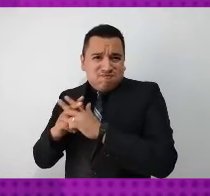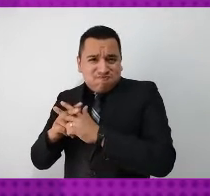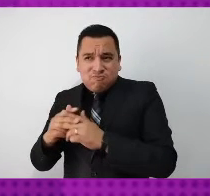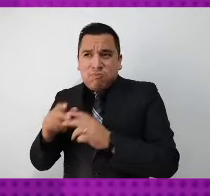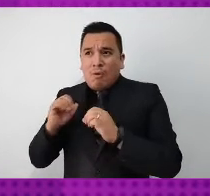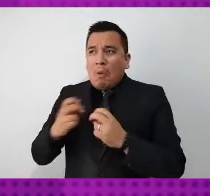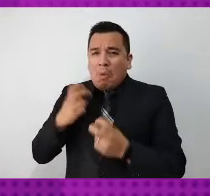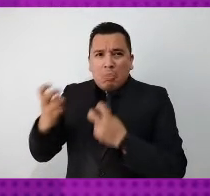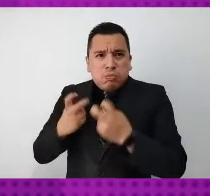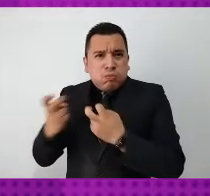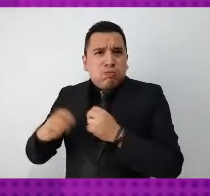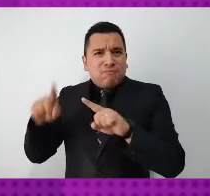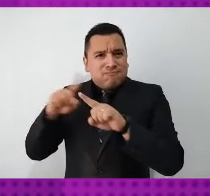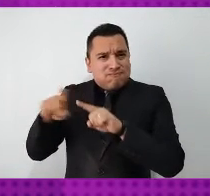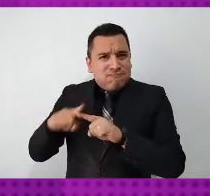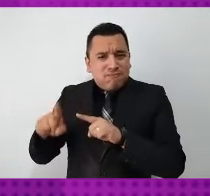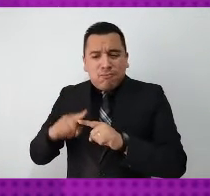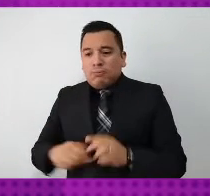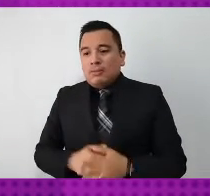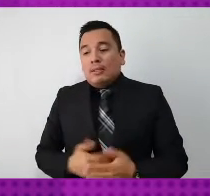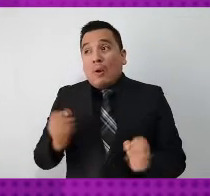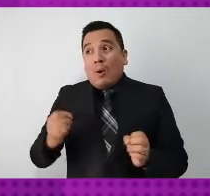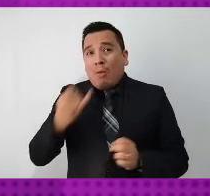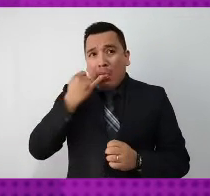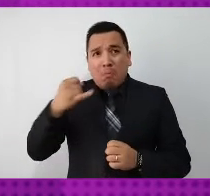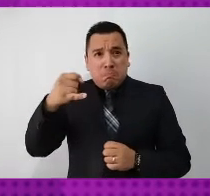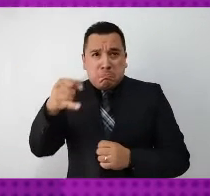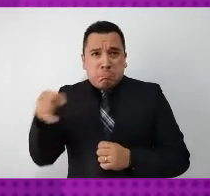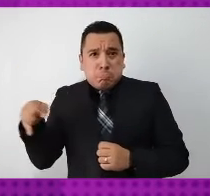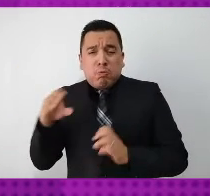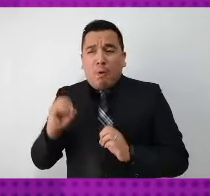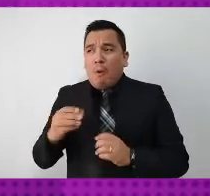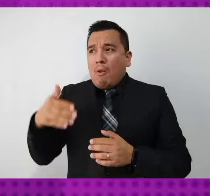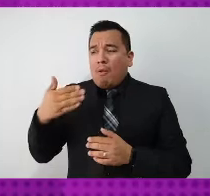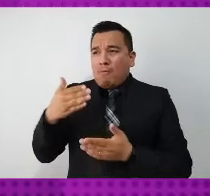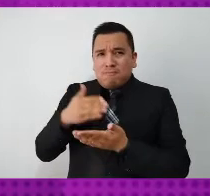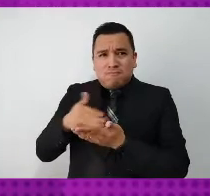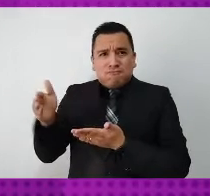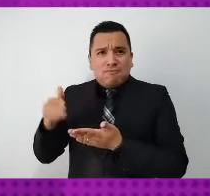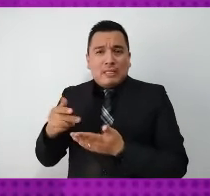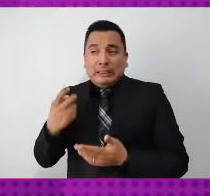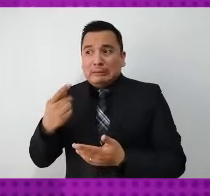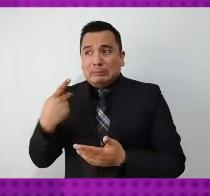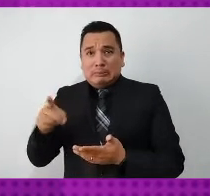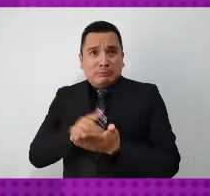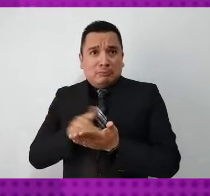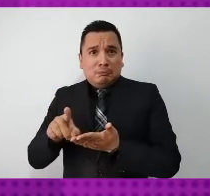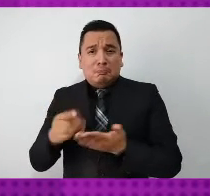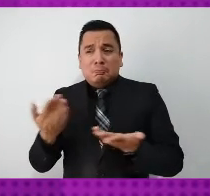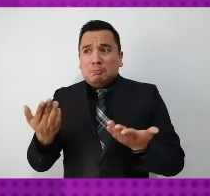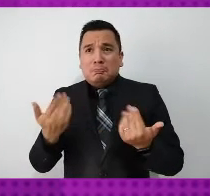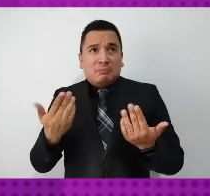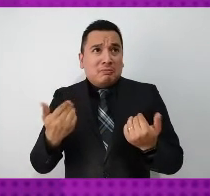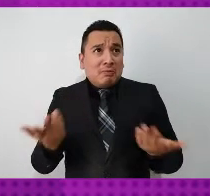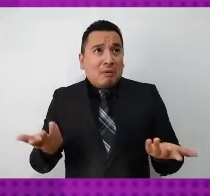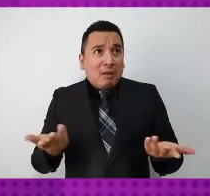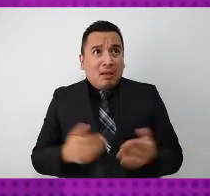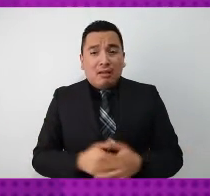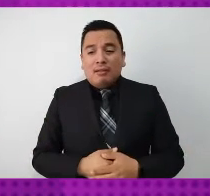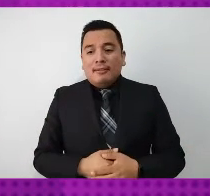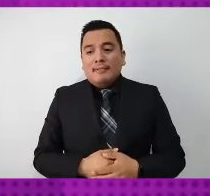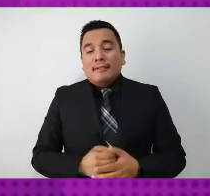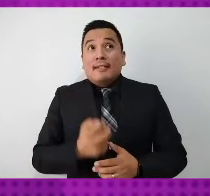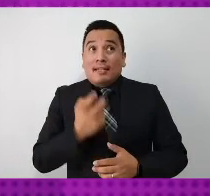bueno la exclusión y la marginación y la ausencia del ejercicio de derecho es una expresión de violencia no